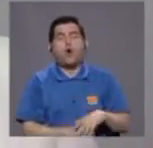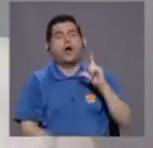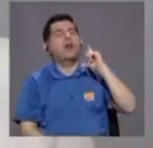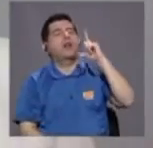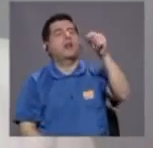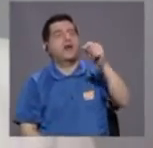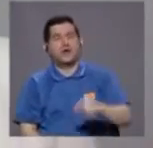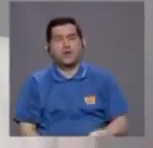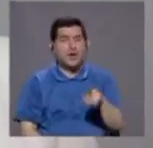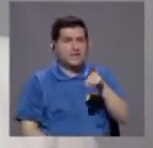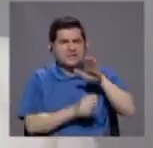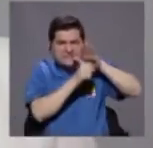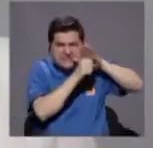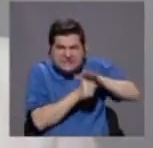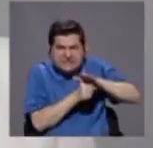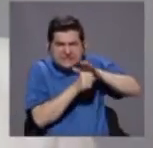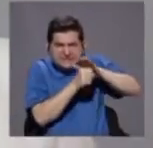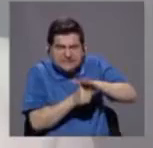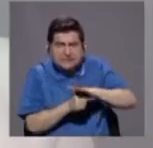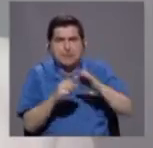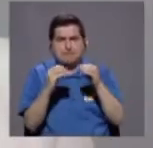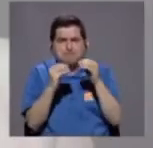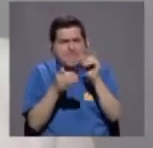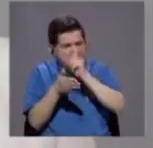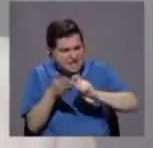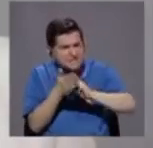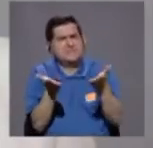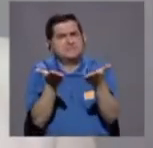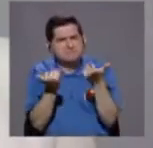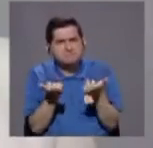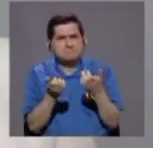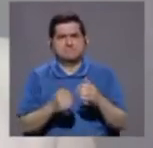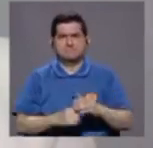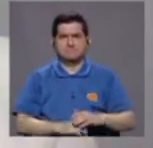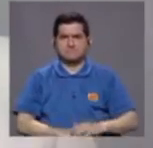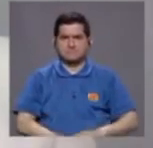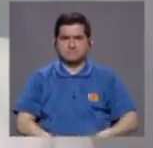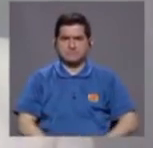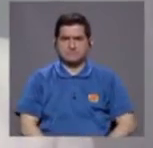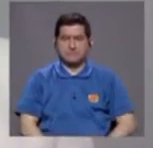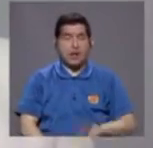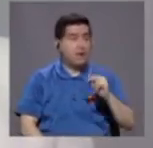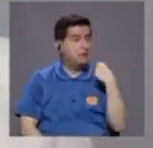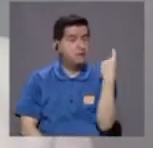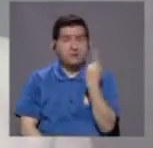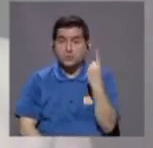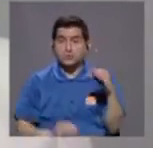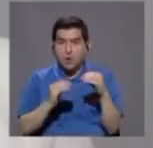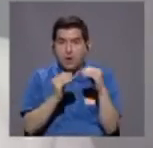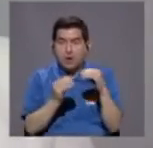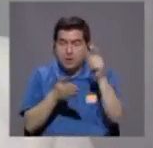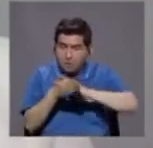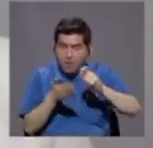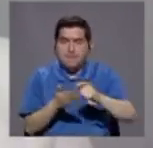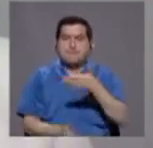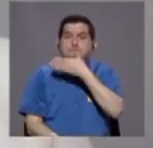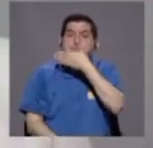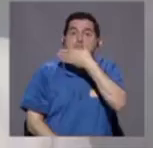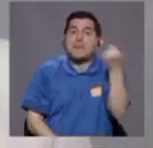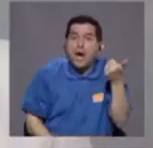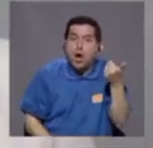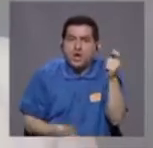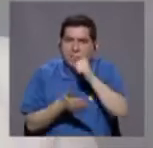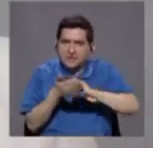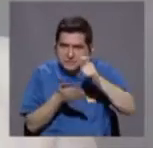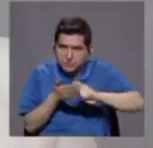empezaron a presionar por más escuelas, y no solamente más escuelas, sino mejores escuelas.